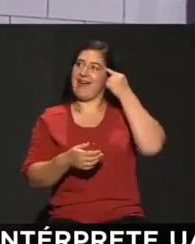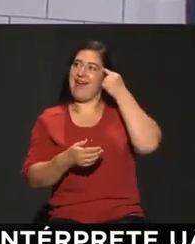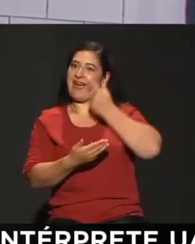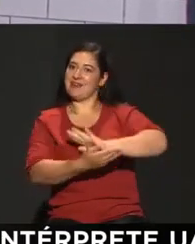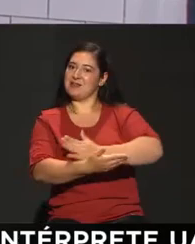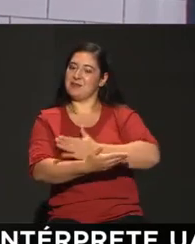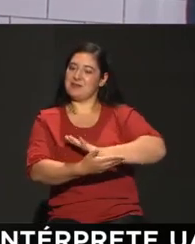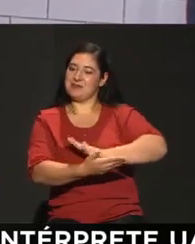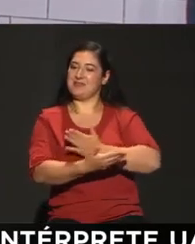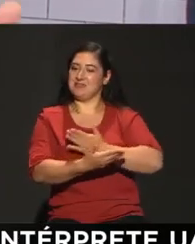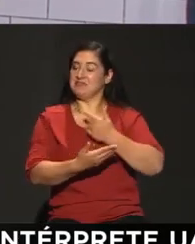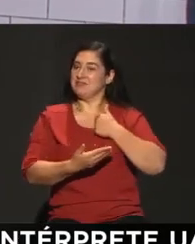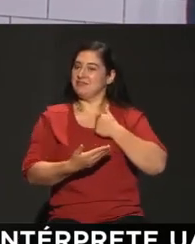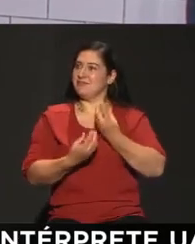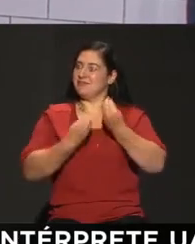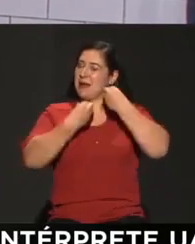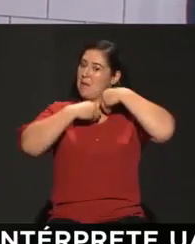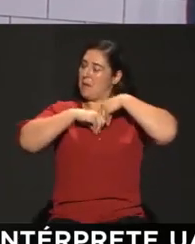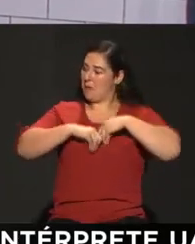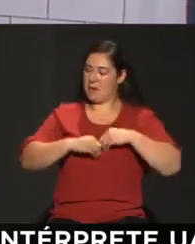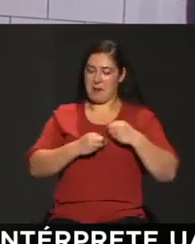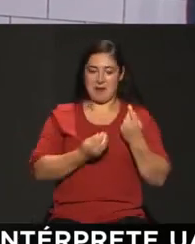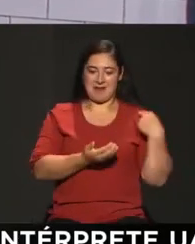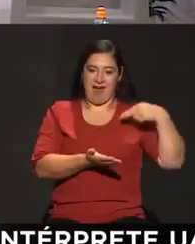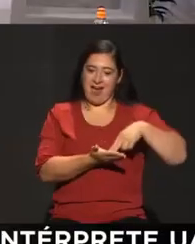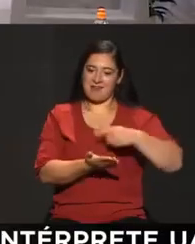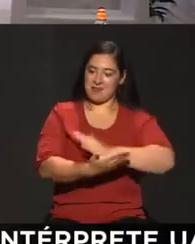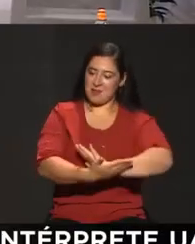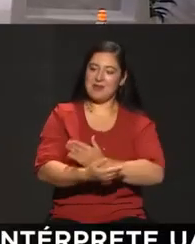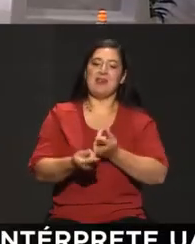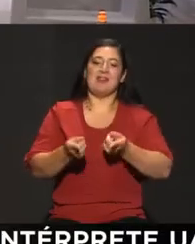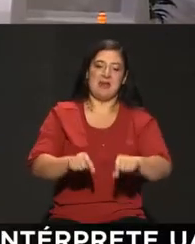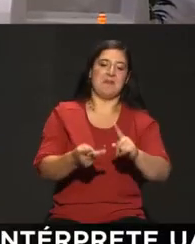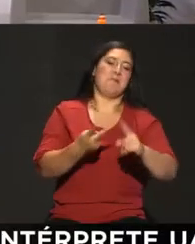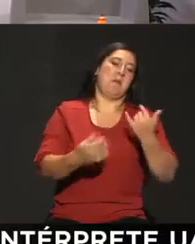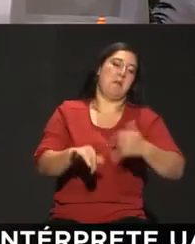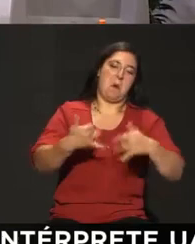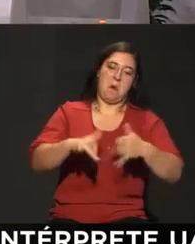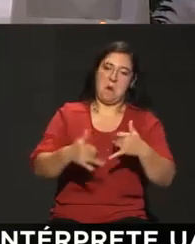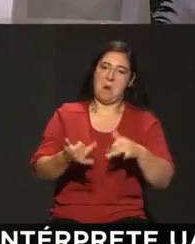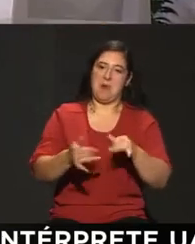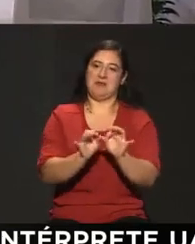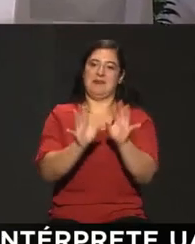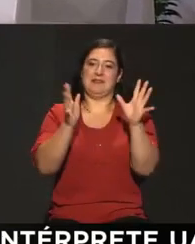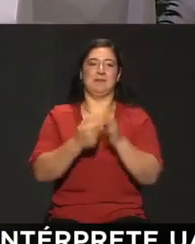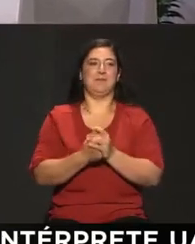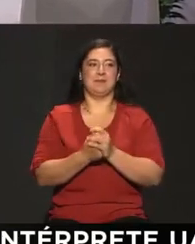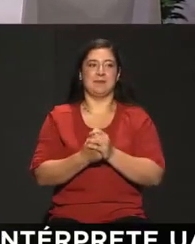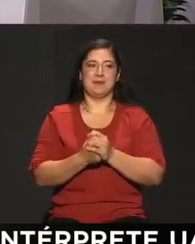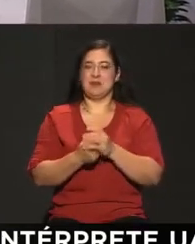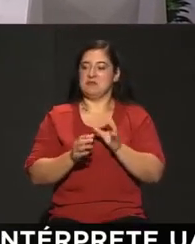no solamente porque estamos pensando, sino porque jugamos a juegos de azar. Entonces, como siempre, Pau, dejo por aquí